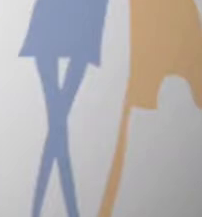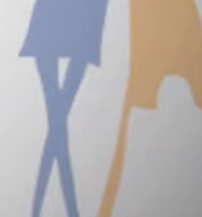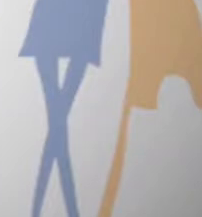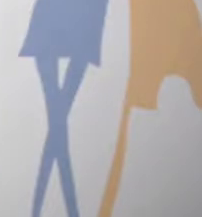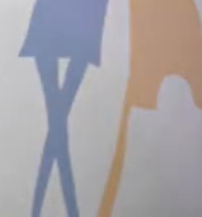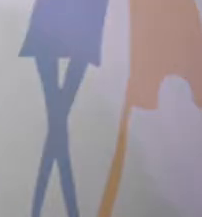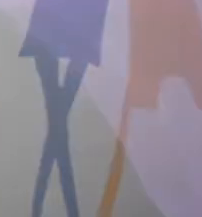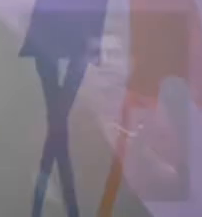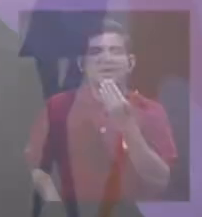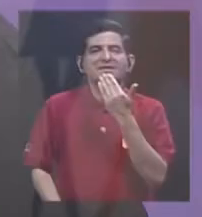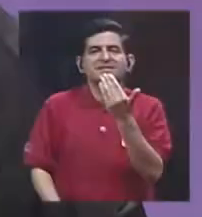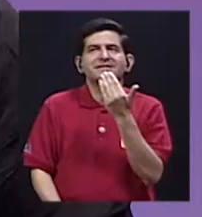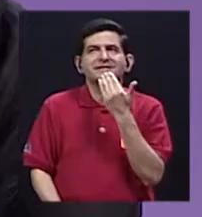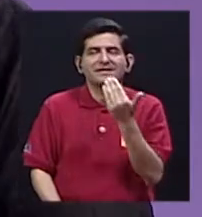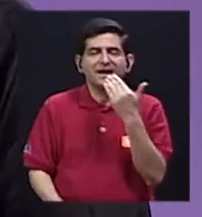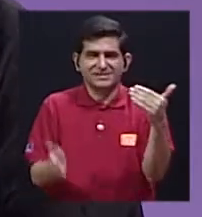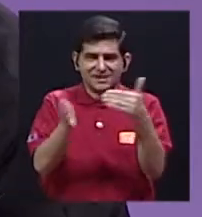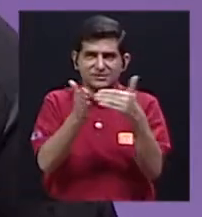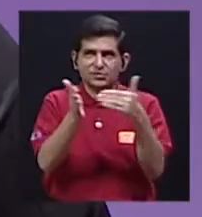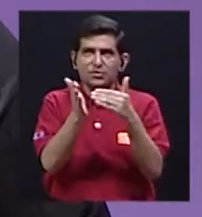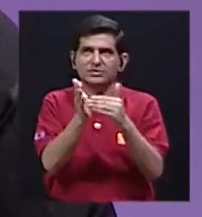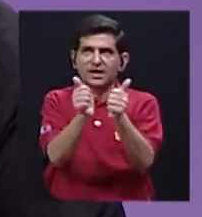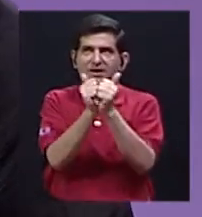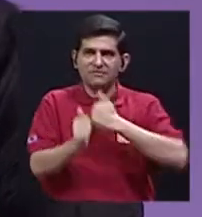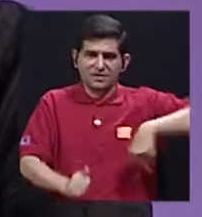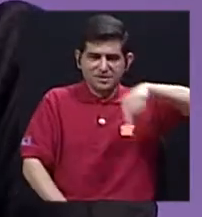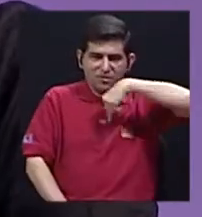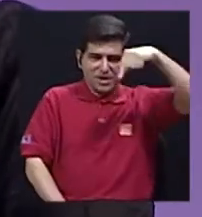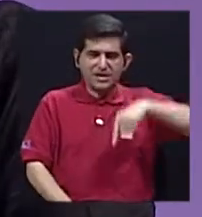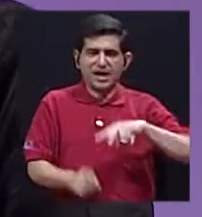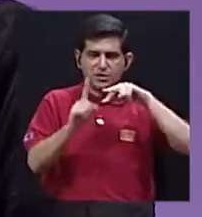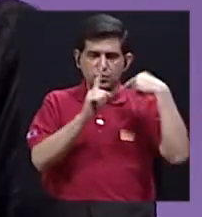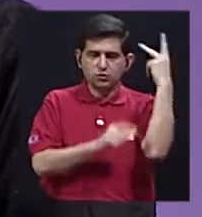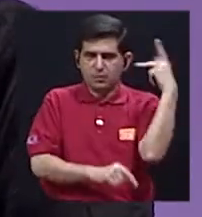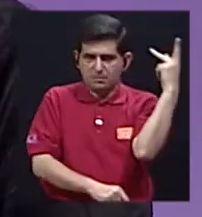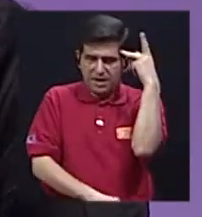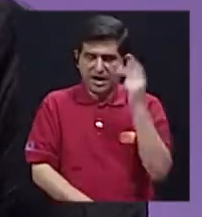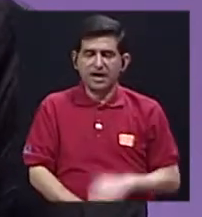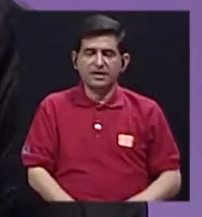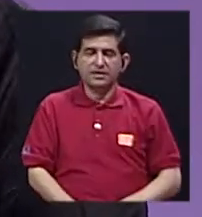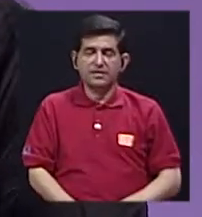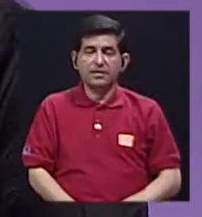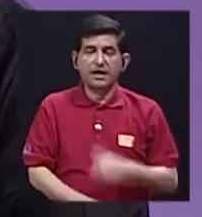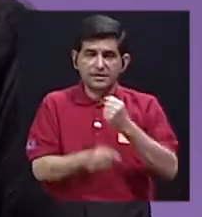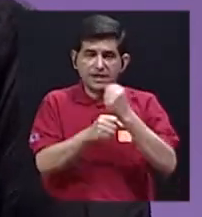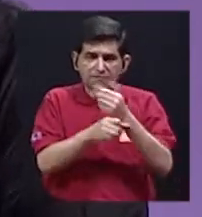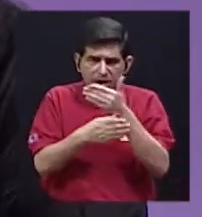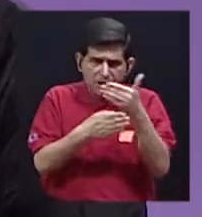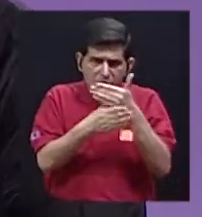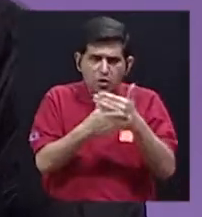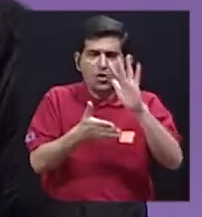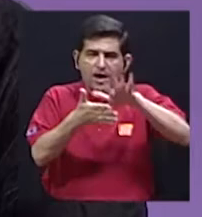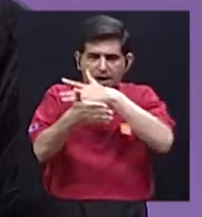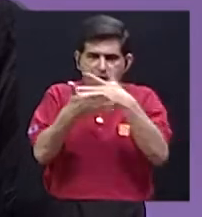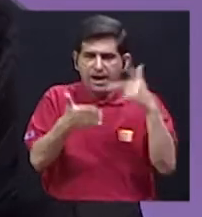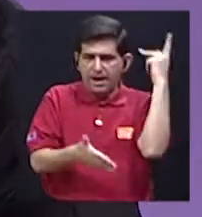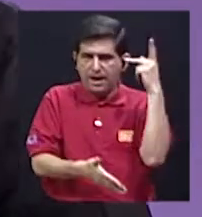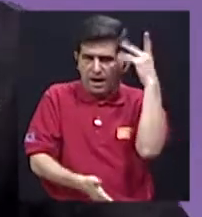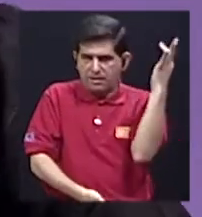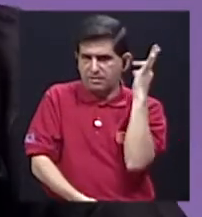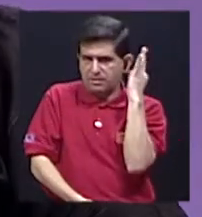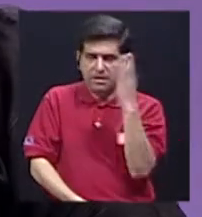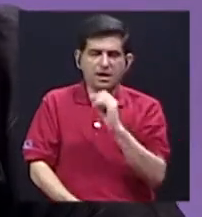hola muchas gracias por estar de nuevo con nosotras y miradas políticas una coproducción de la agenda política de mujeres